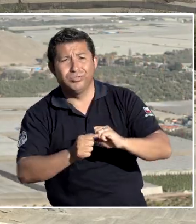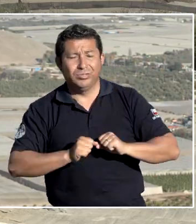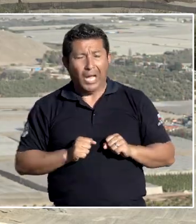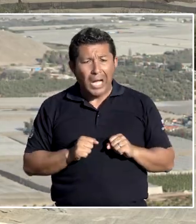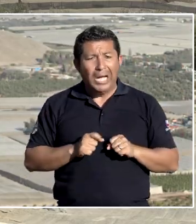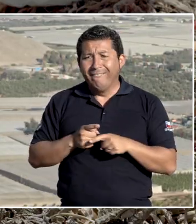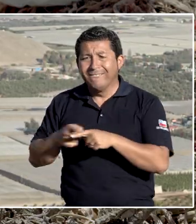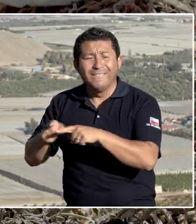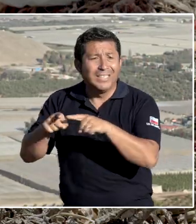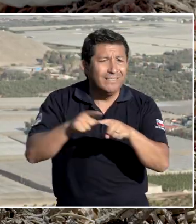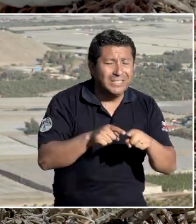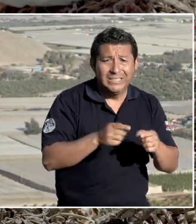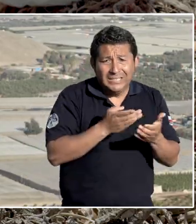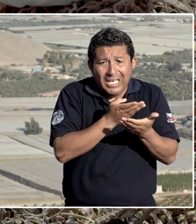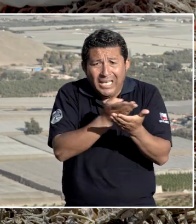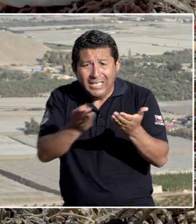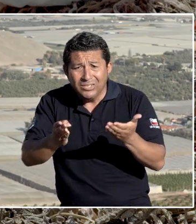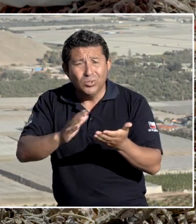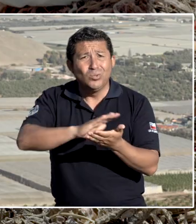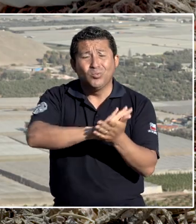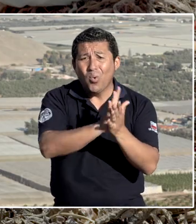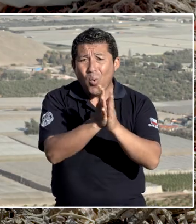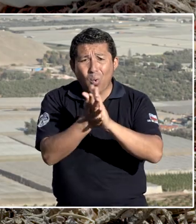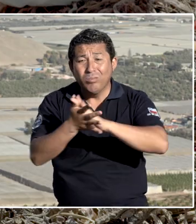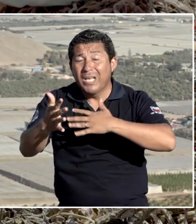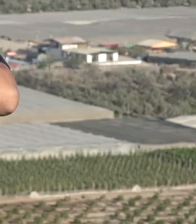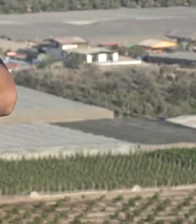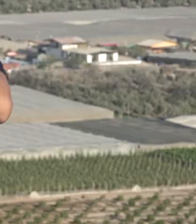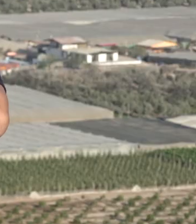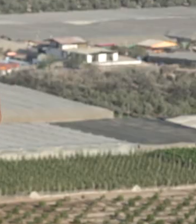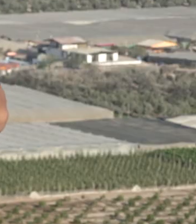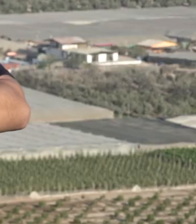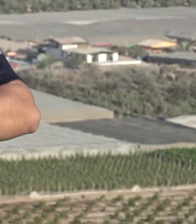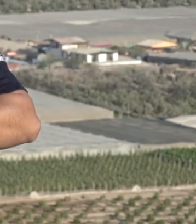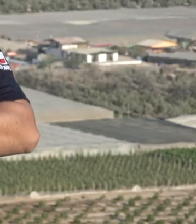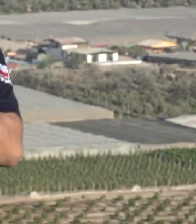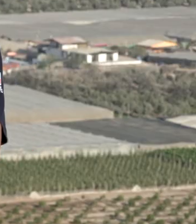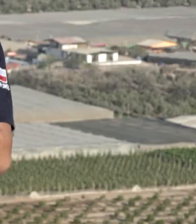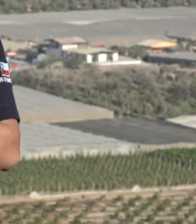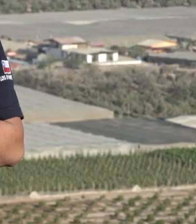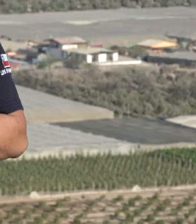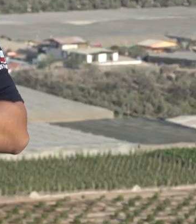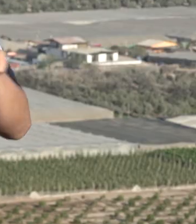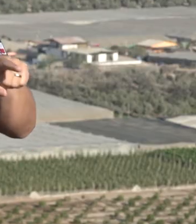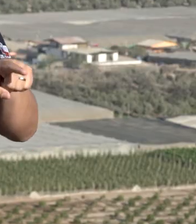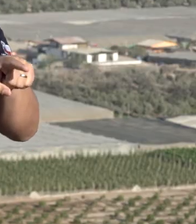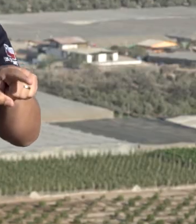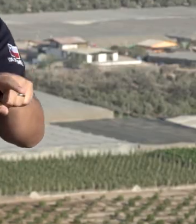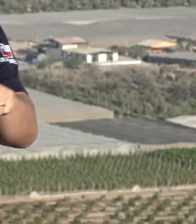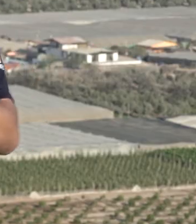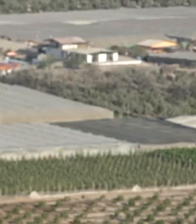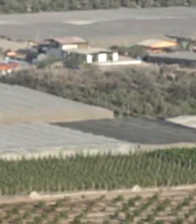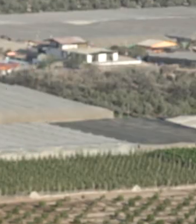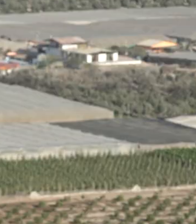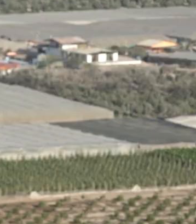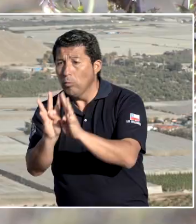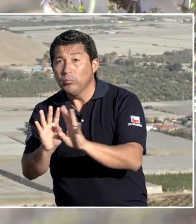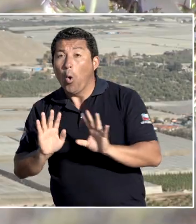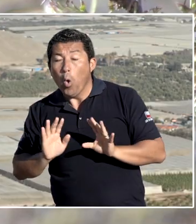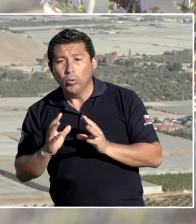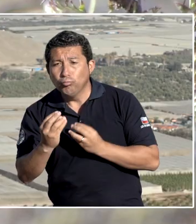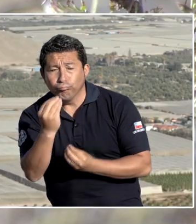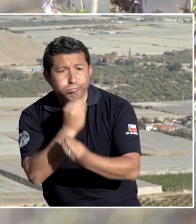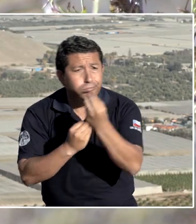prácticas han provocado un daño irreparable a su ecosistema ya que son cada vez más escasos los